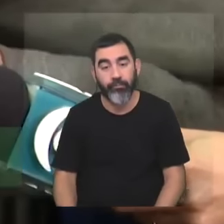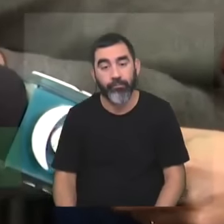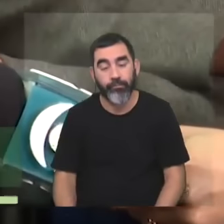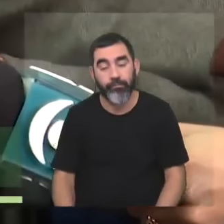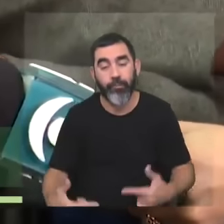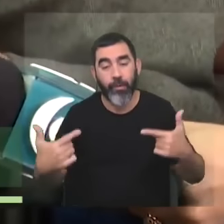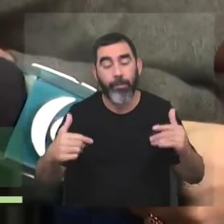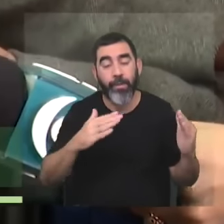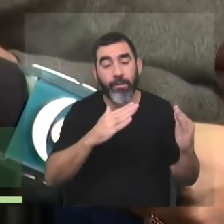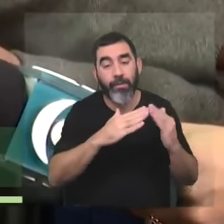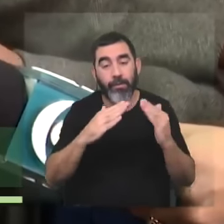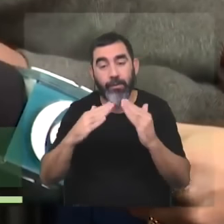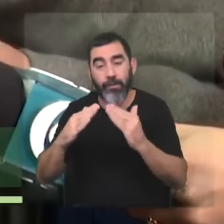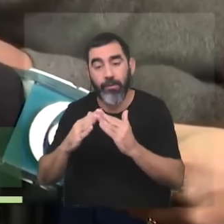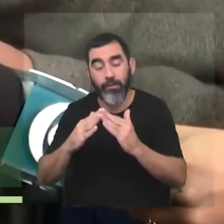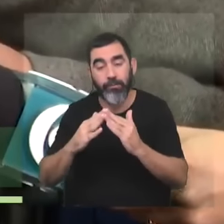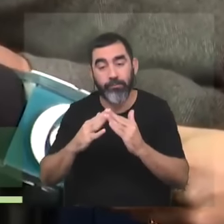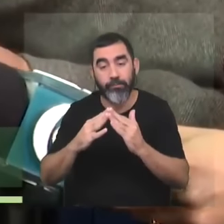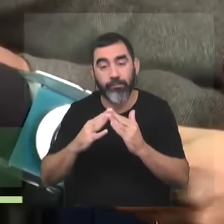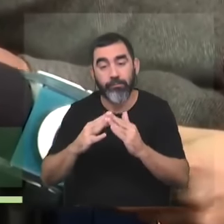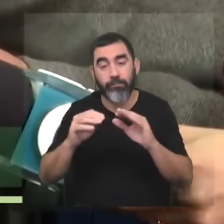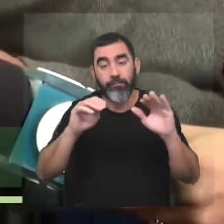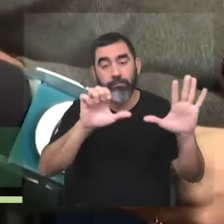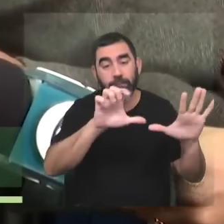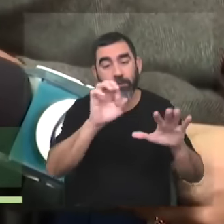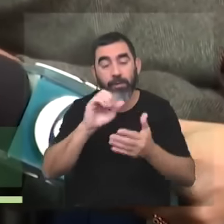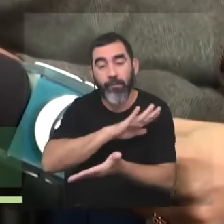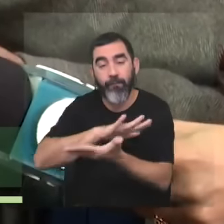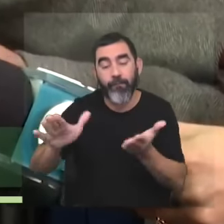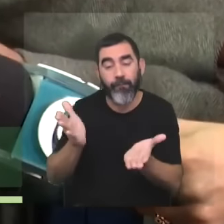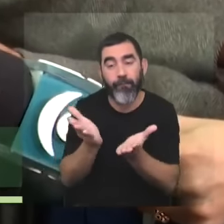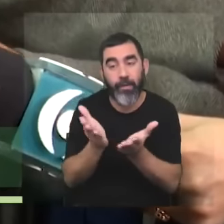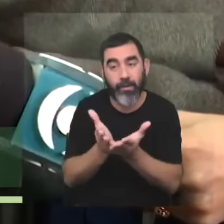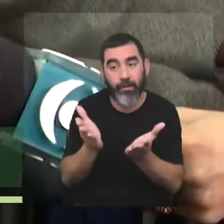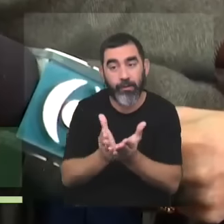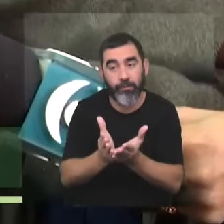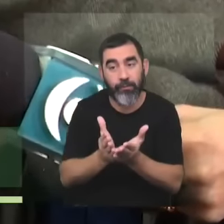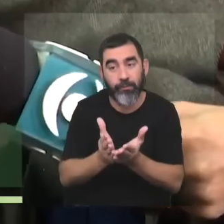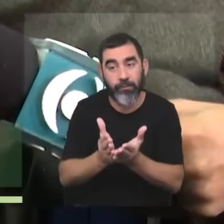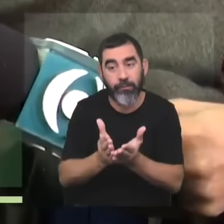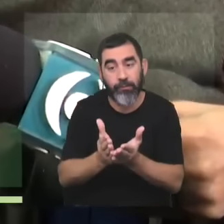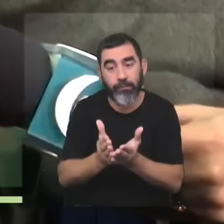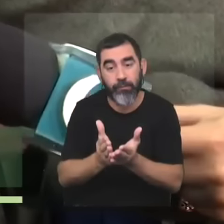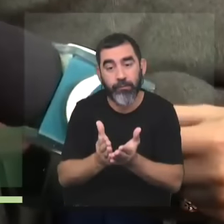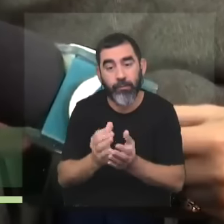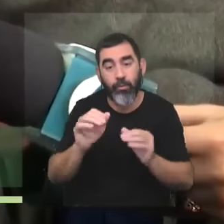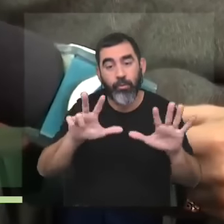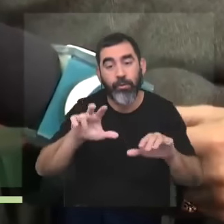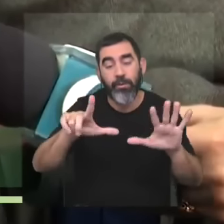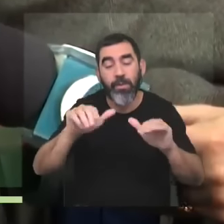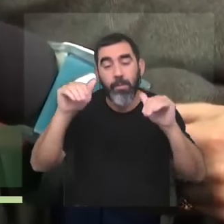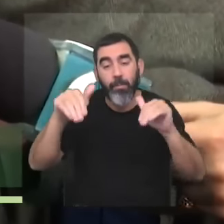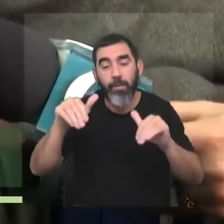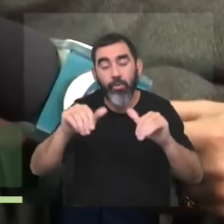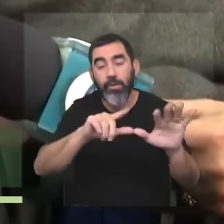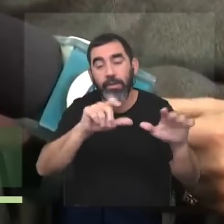Ministerio de vivienda ofrece 600 becas para estudiantes con un monto oneroso de 87 m